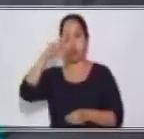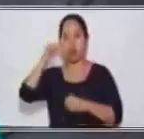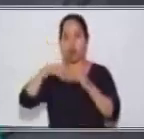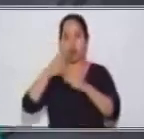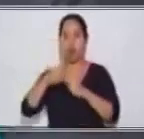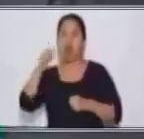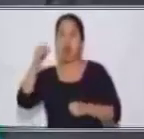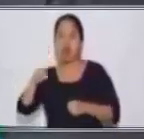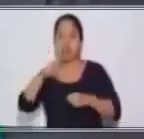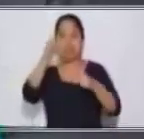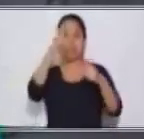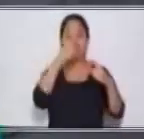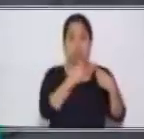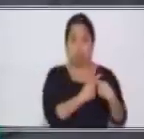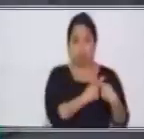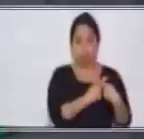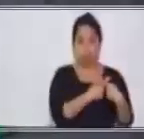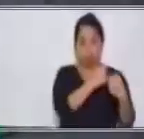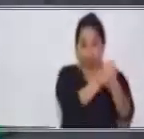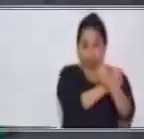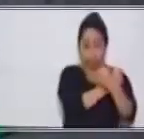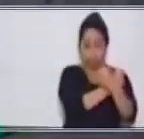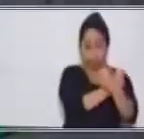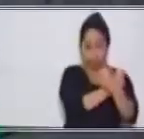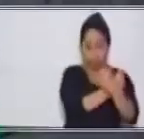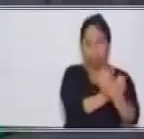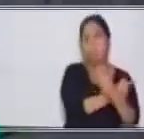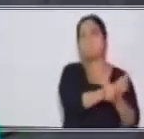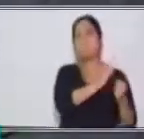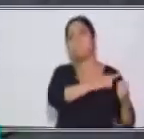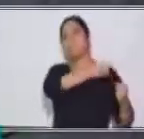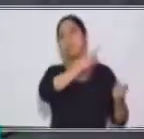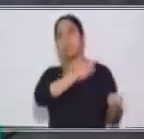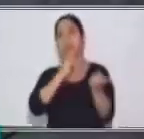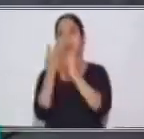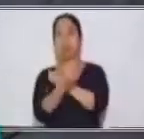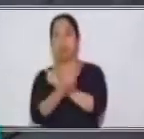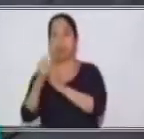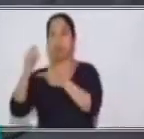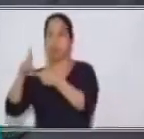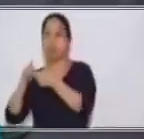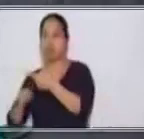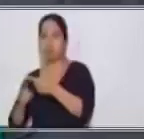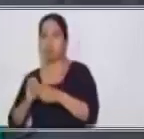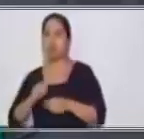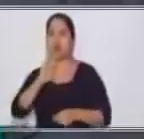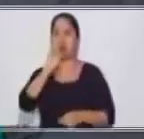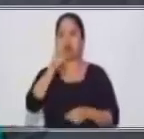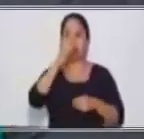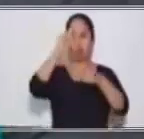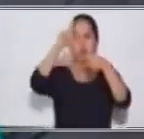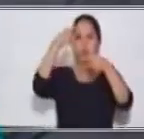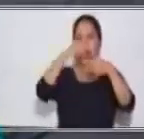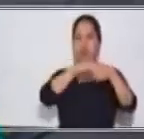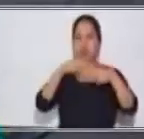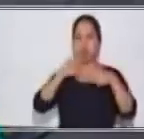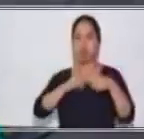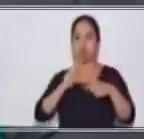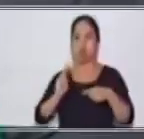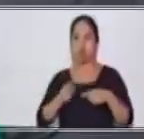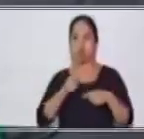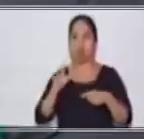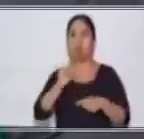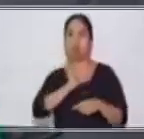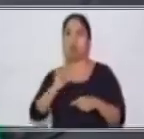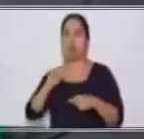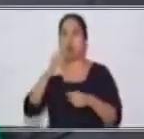Este que está multiplicando pasa a dividir. R cuadrado dividido r cuadrado va a ser igual al coseno cuadrado